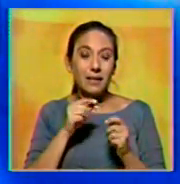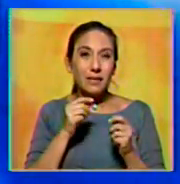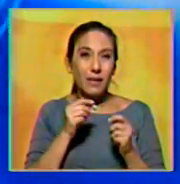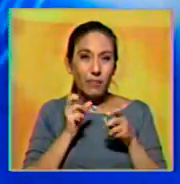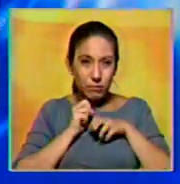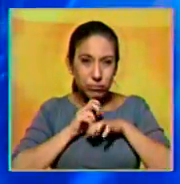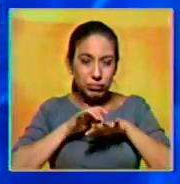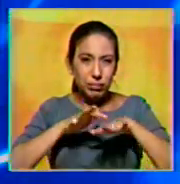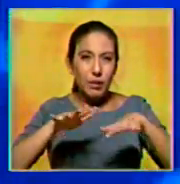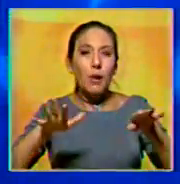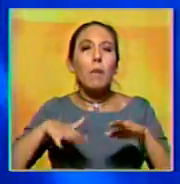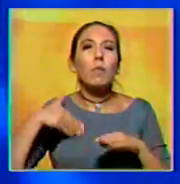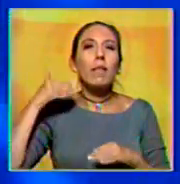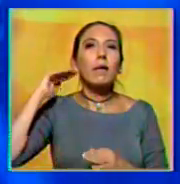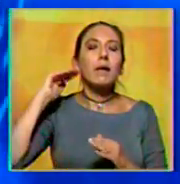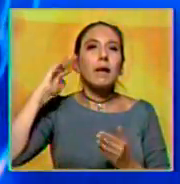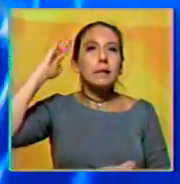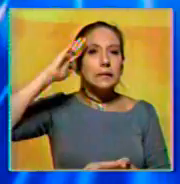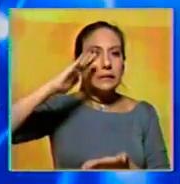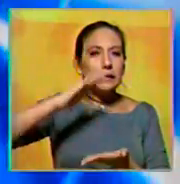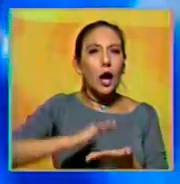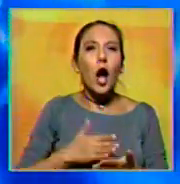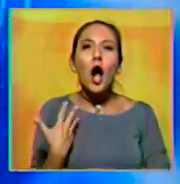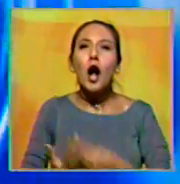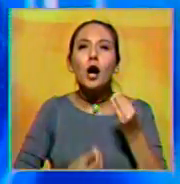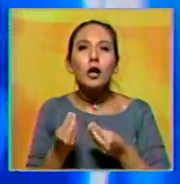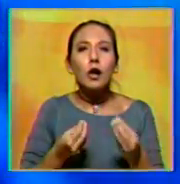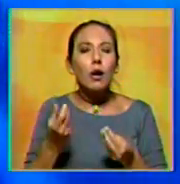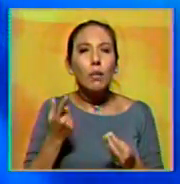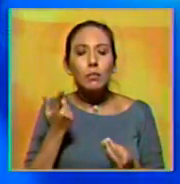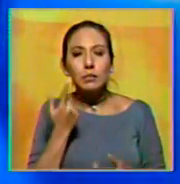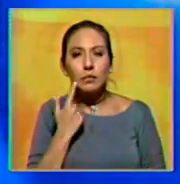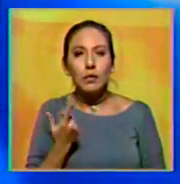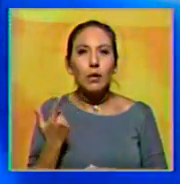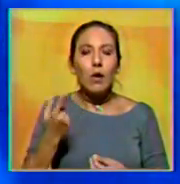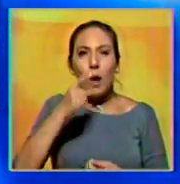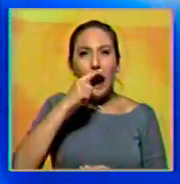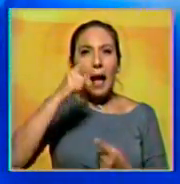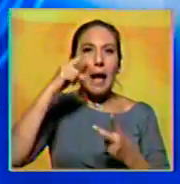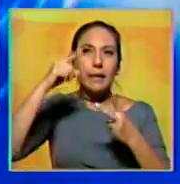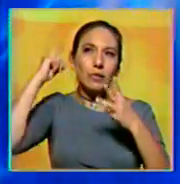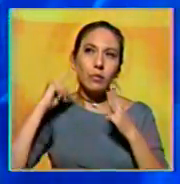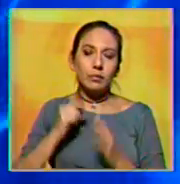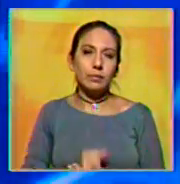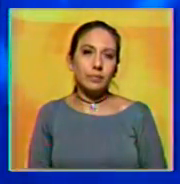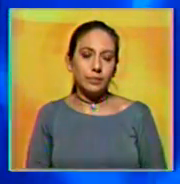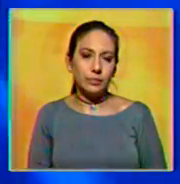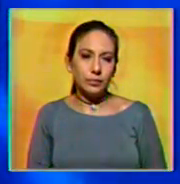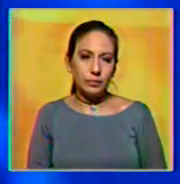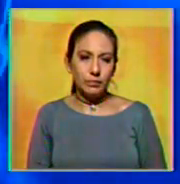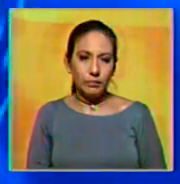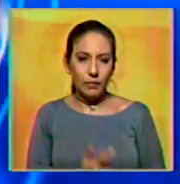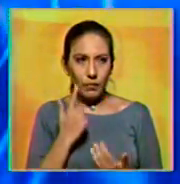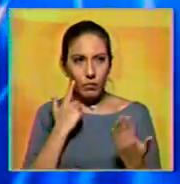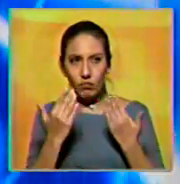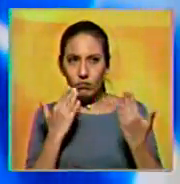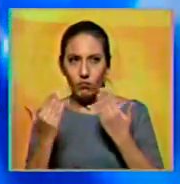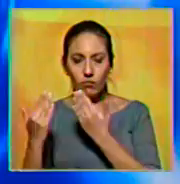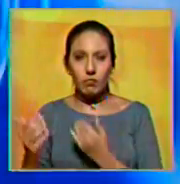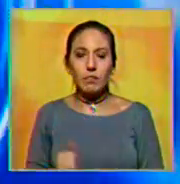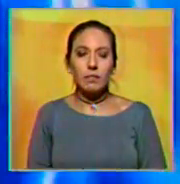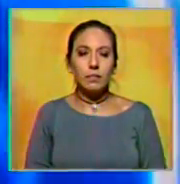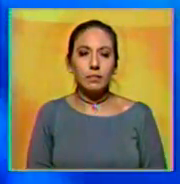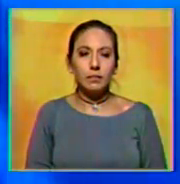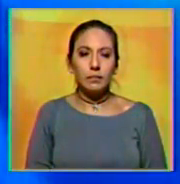¿cuándo esa curva podría comenzar a descender en comparación con otros años y según cómo va la evolución de este